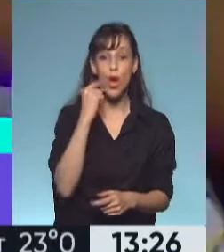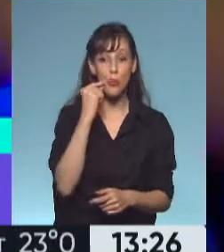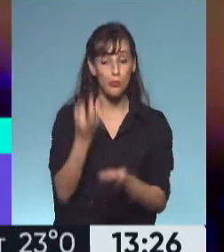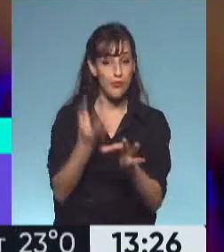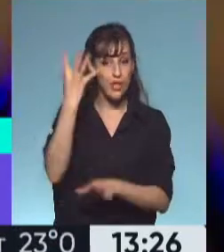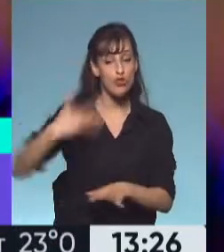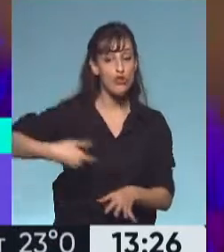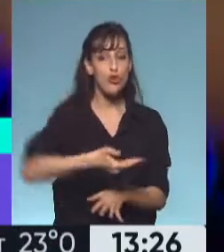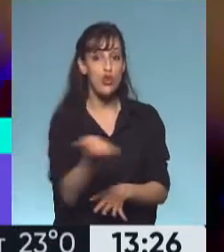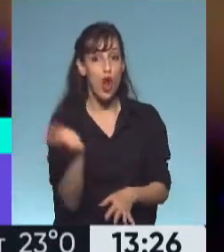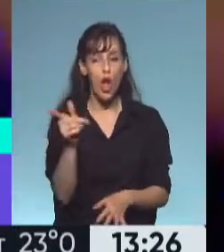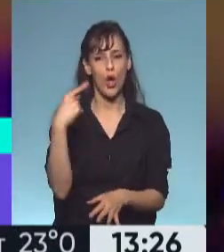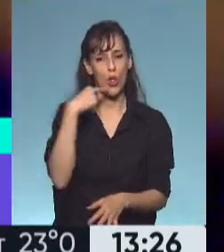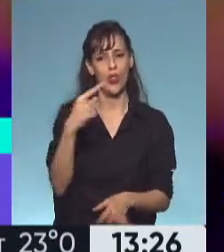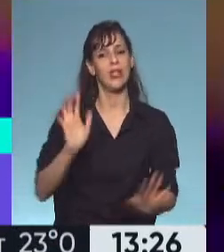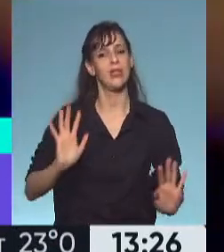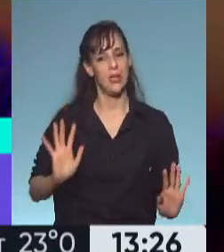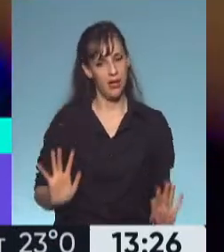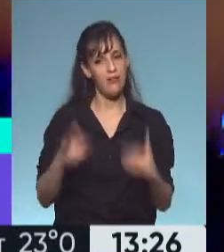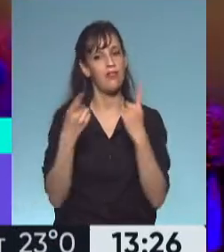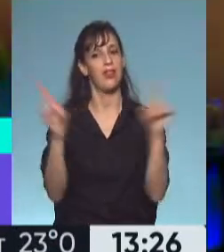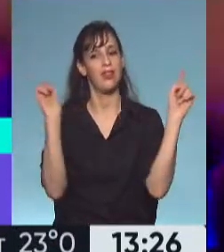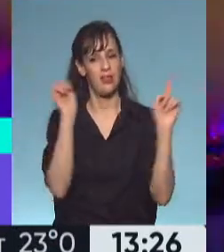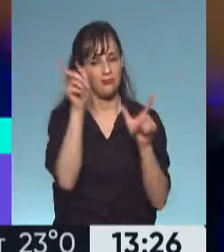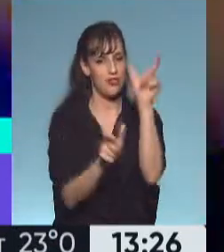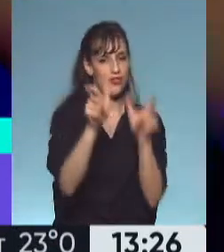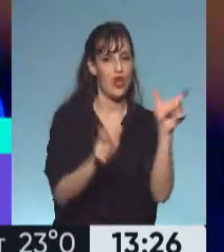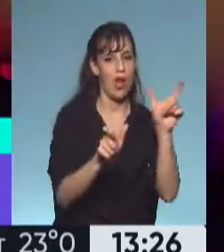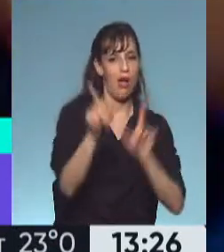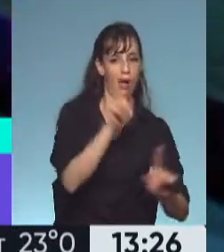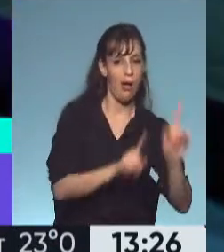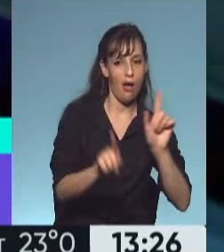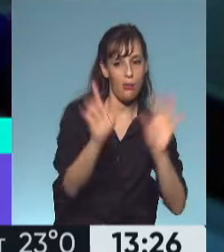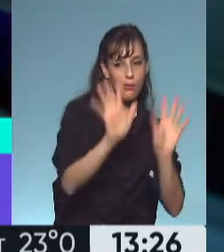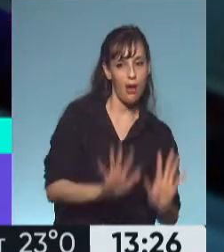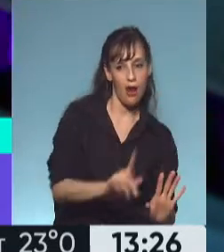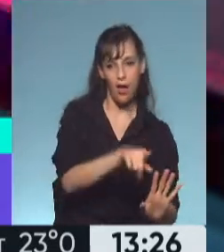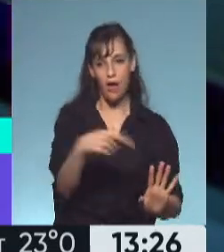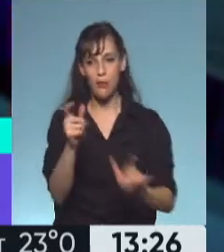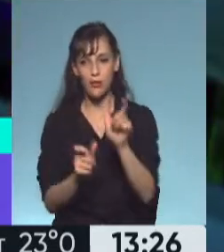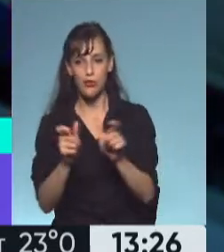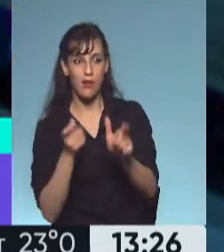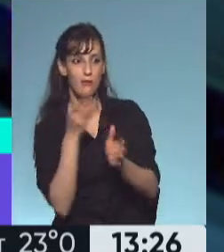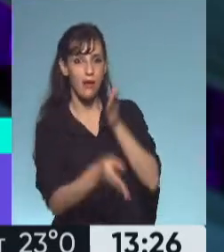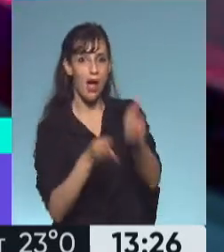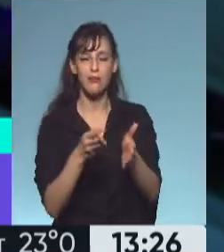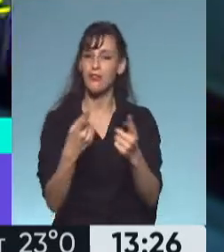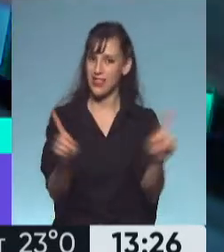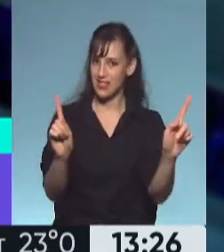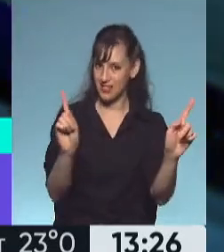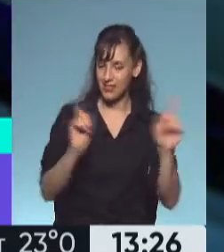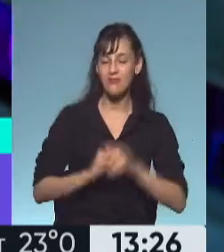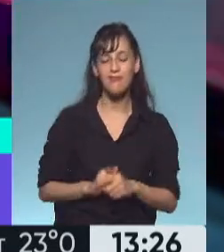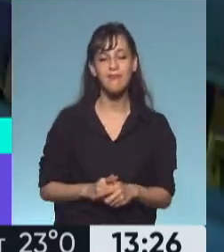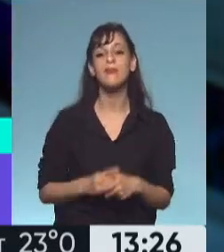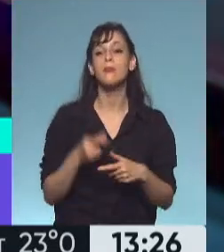entre los que participan y los que organizan o instigan a incumplir las normas. Hay que evitar